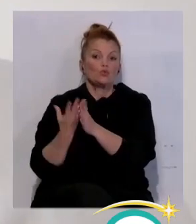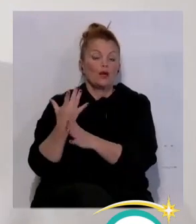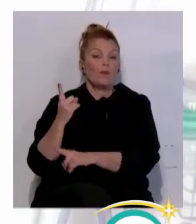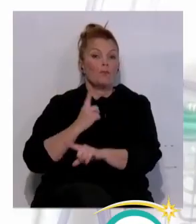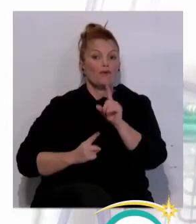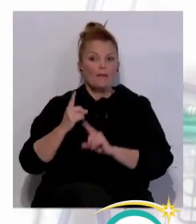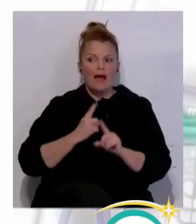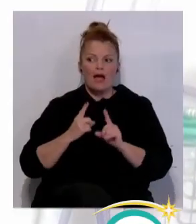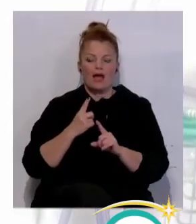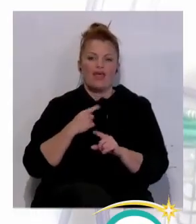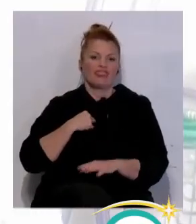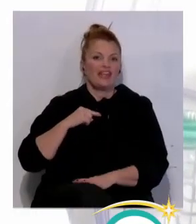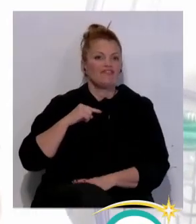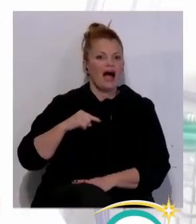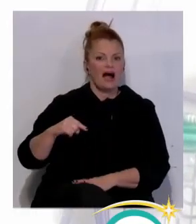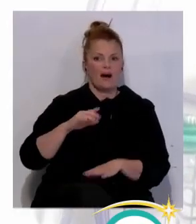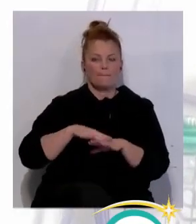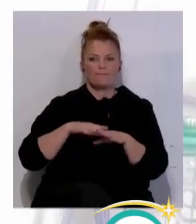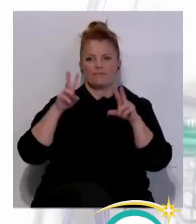problema, pues como es